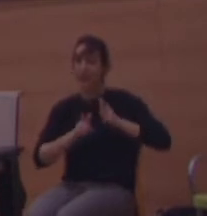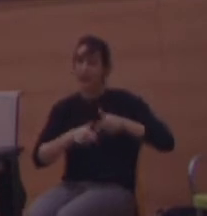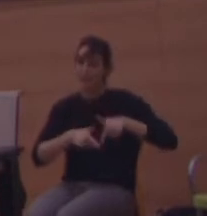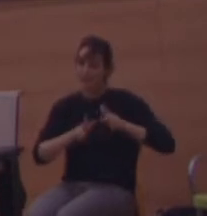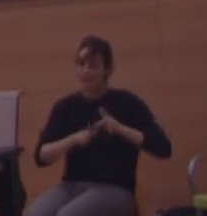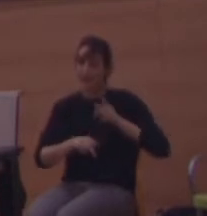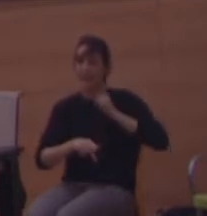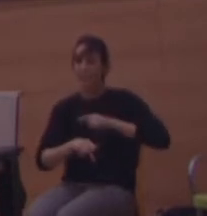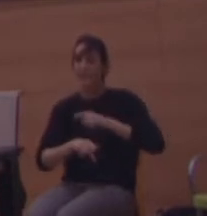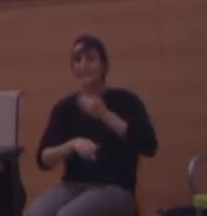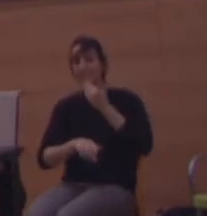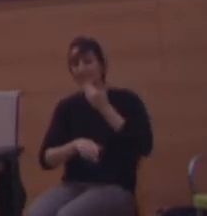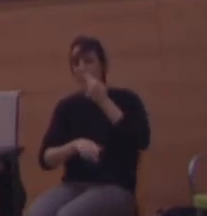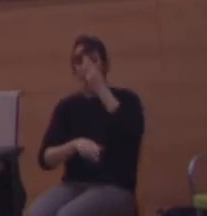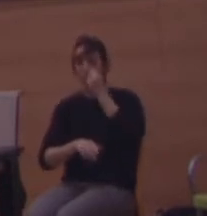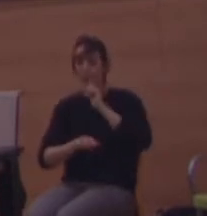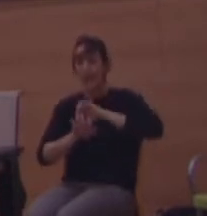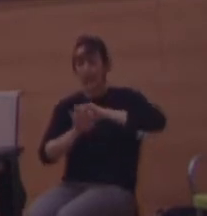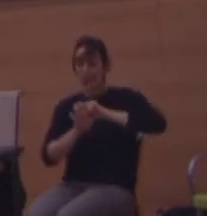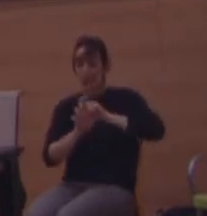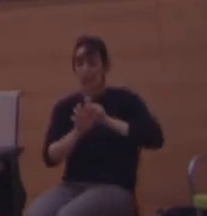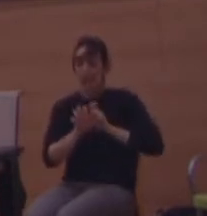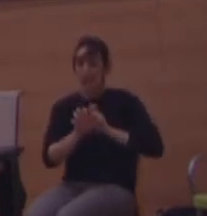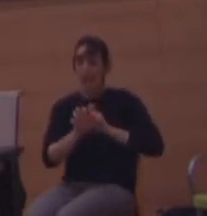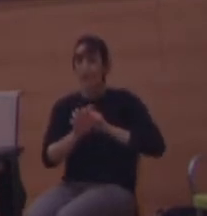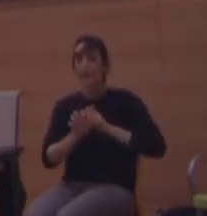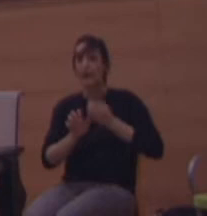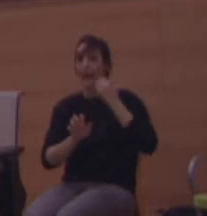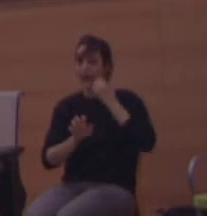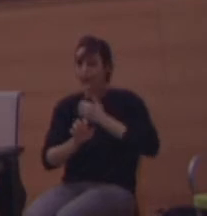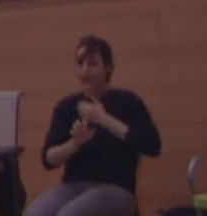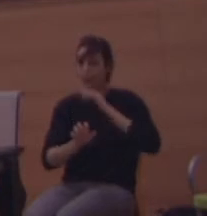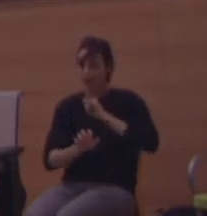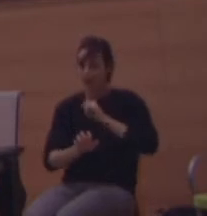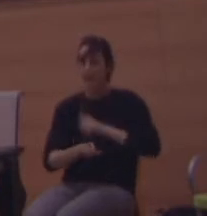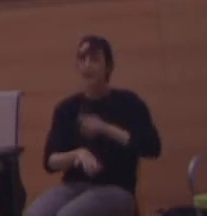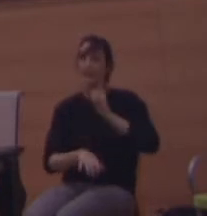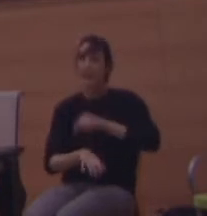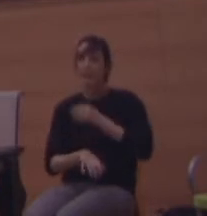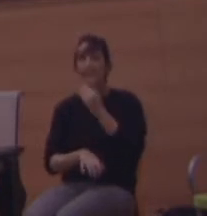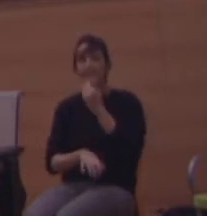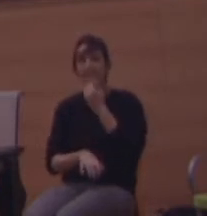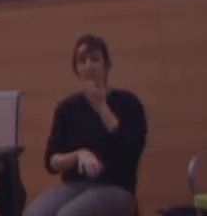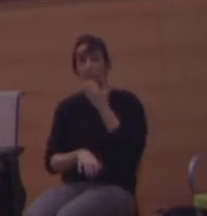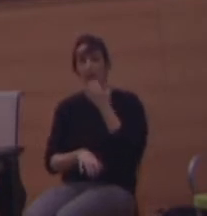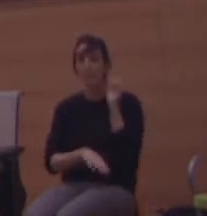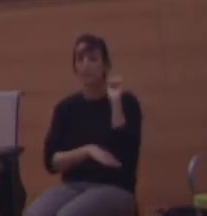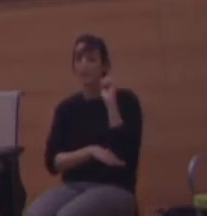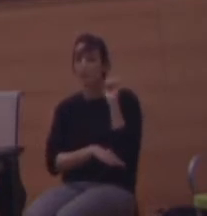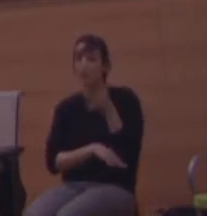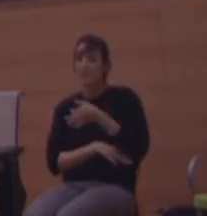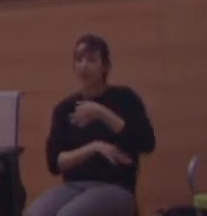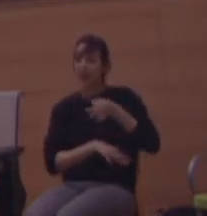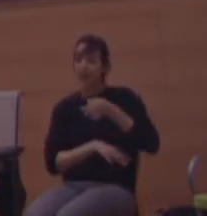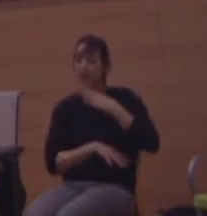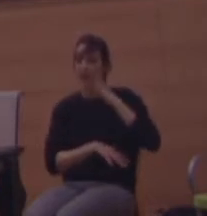una deformidad, mantienen un segmento desviado en una posición que sea correcta y se